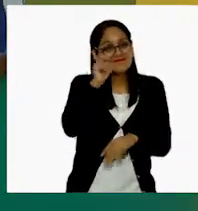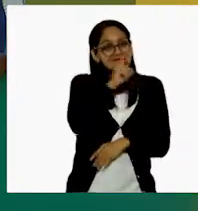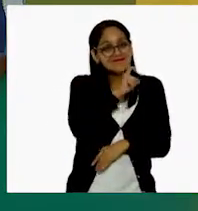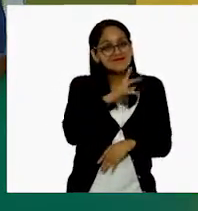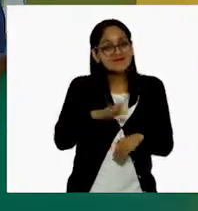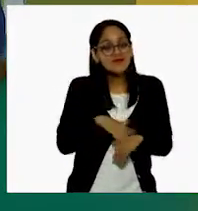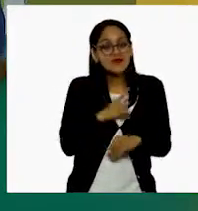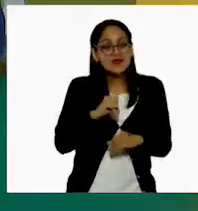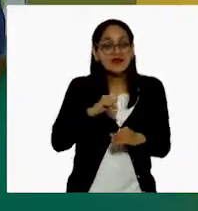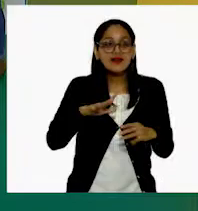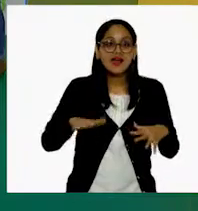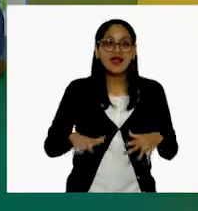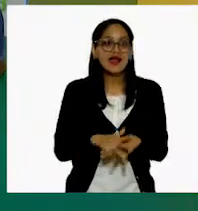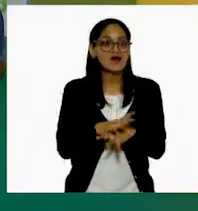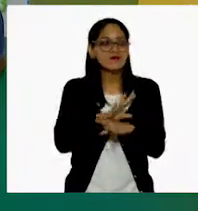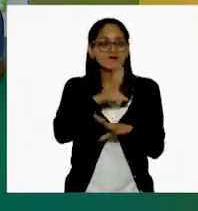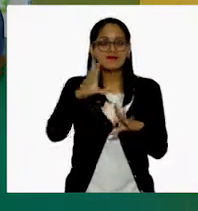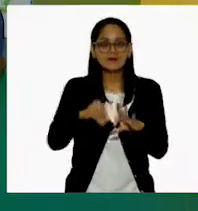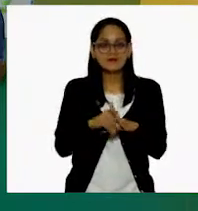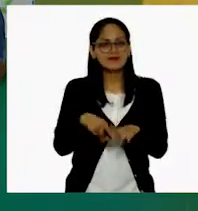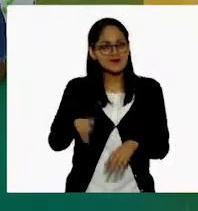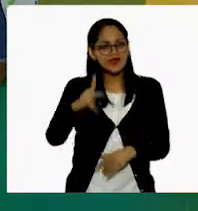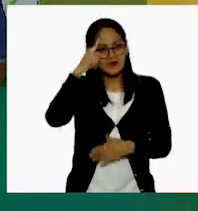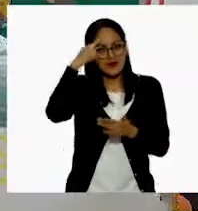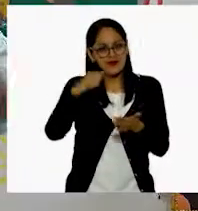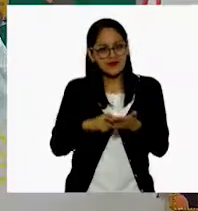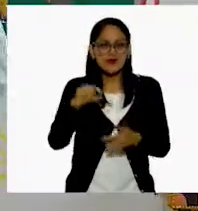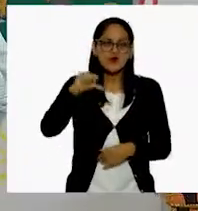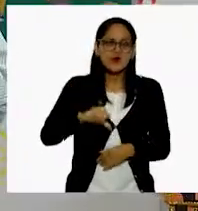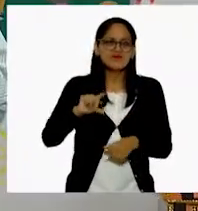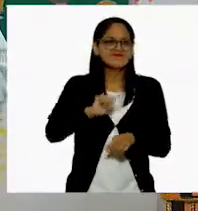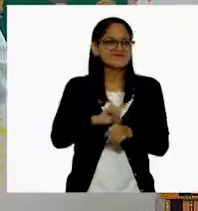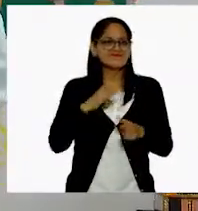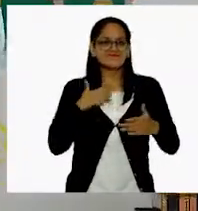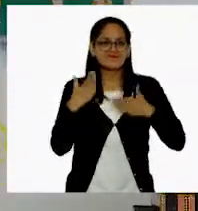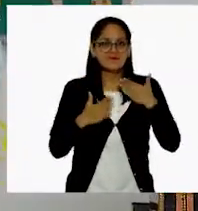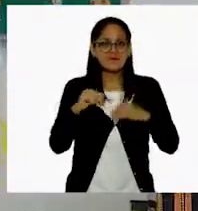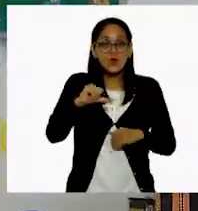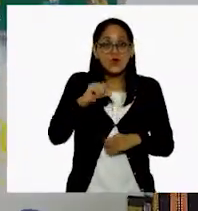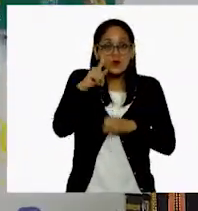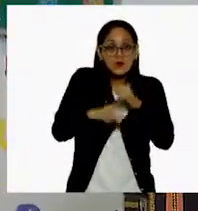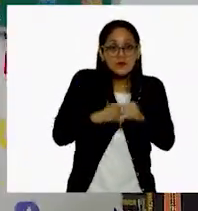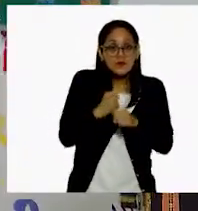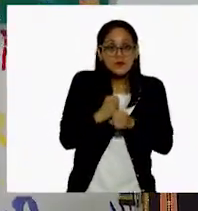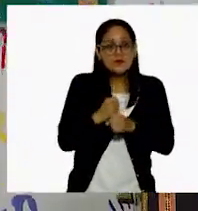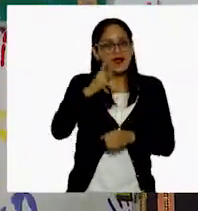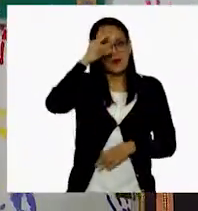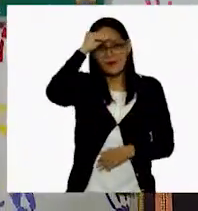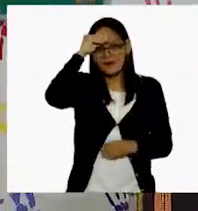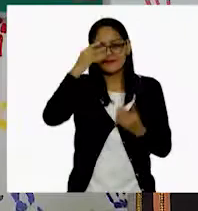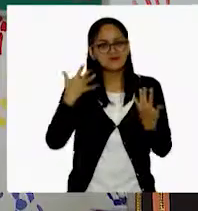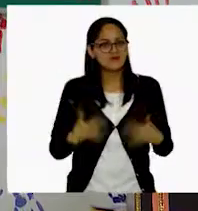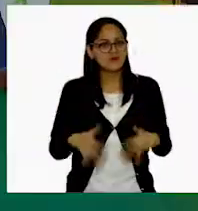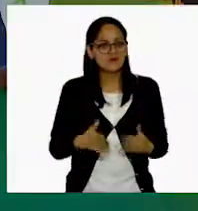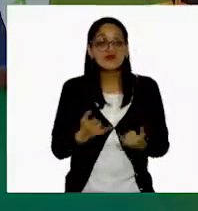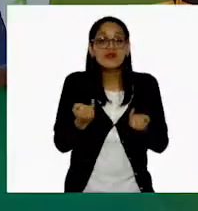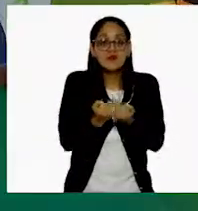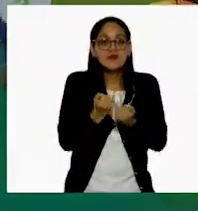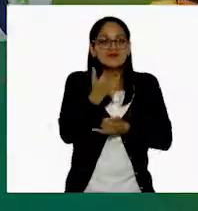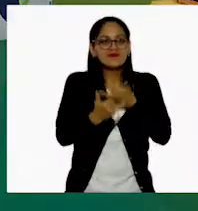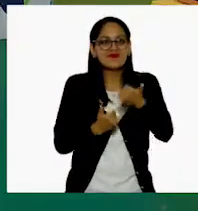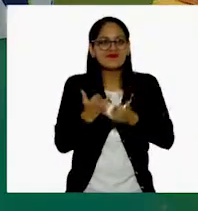algo totalmente nuevo, pero créeme, será muy divertido. Este año aprenderás muchas cosas y sobre todo jugaremos